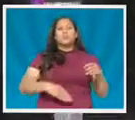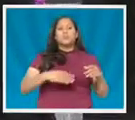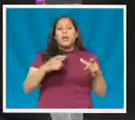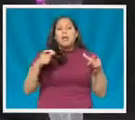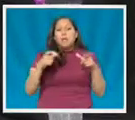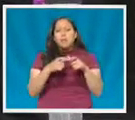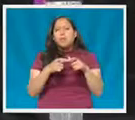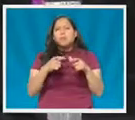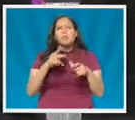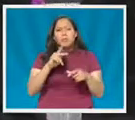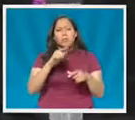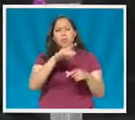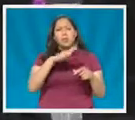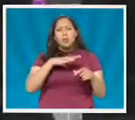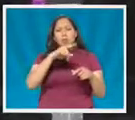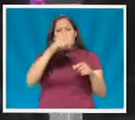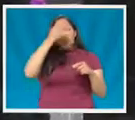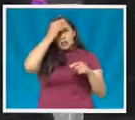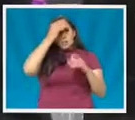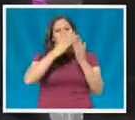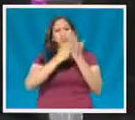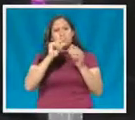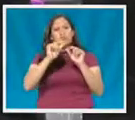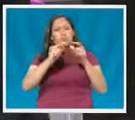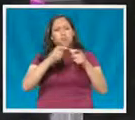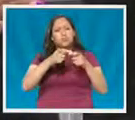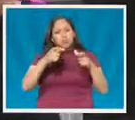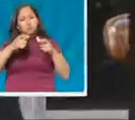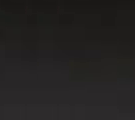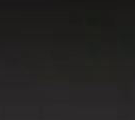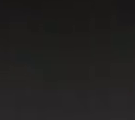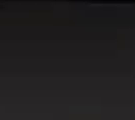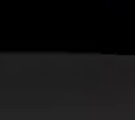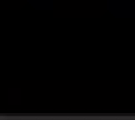minoritaria, pero con mucha influencia. Y va creciendo. Y va creciendo. Moni, muchas gracias.